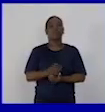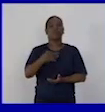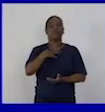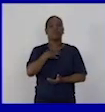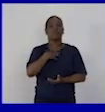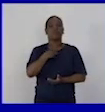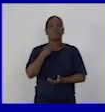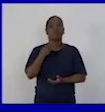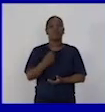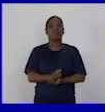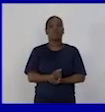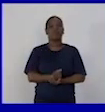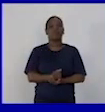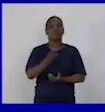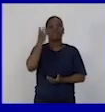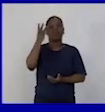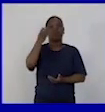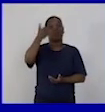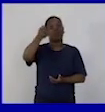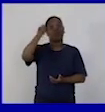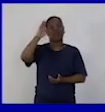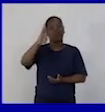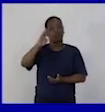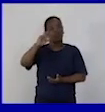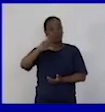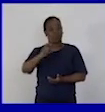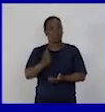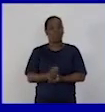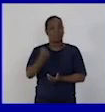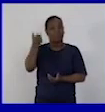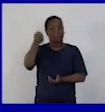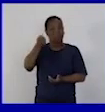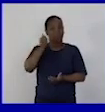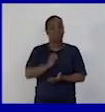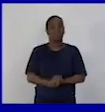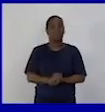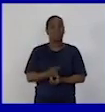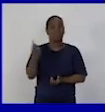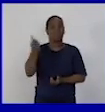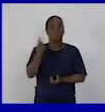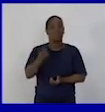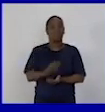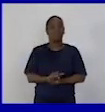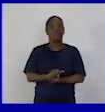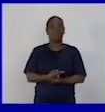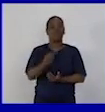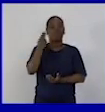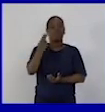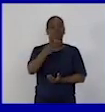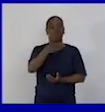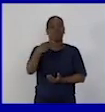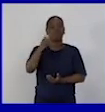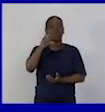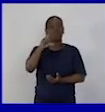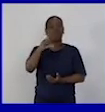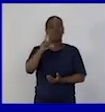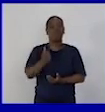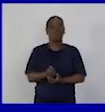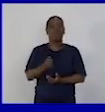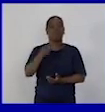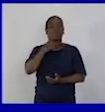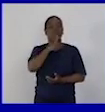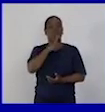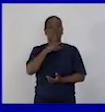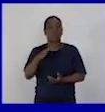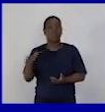Tenemos tres reacciones. La primera, la reacción del ácido clorhídrico